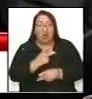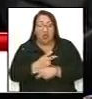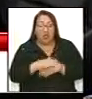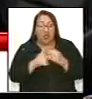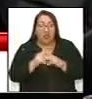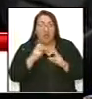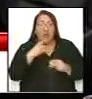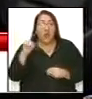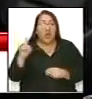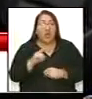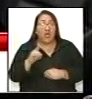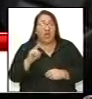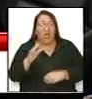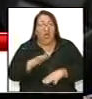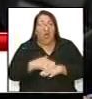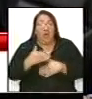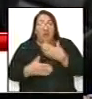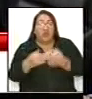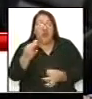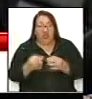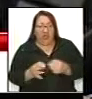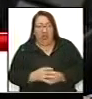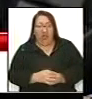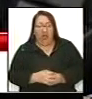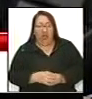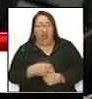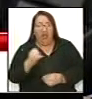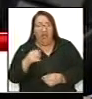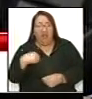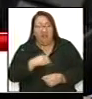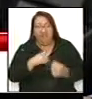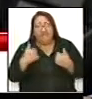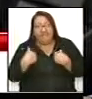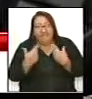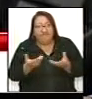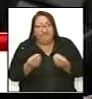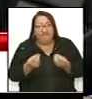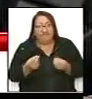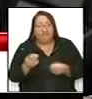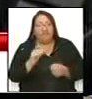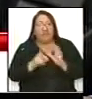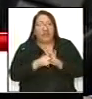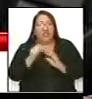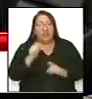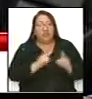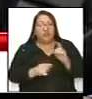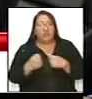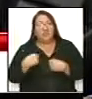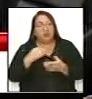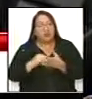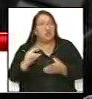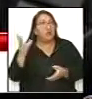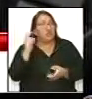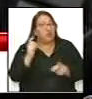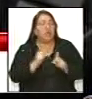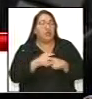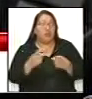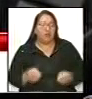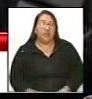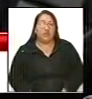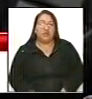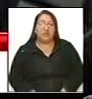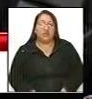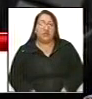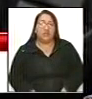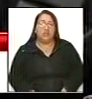de urgencia, ¿no? Y simple, así como tenemos que el derecho del consumidor tiene que ser escuchado, también debería